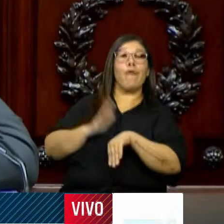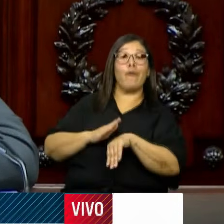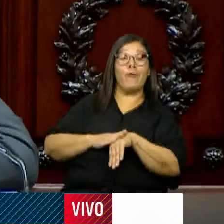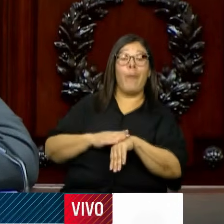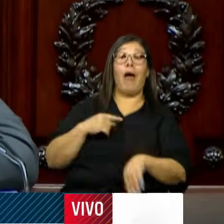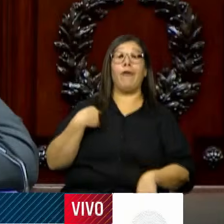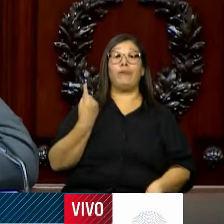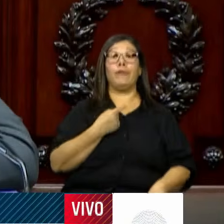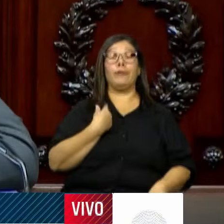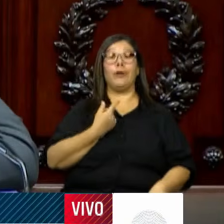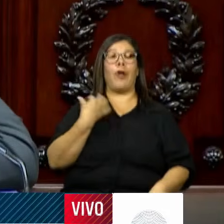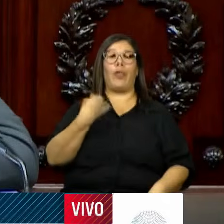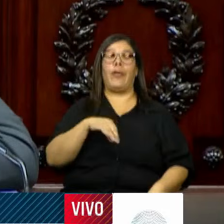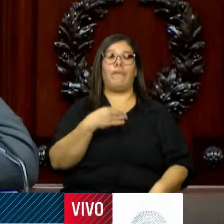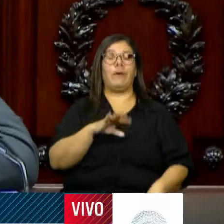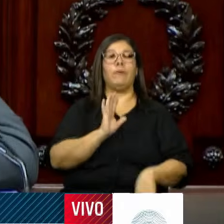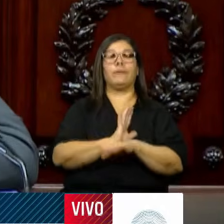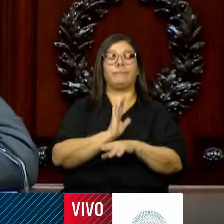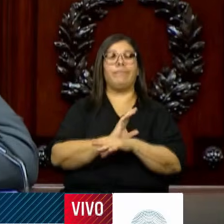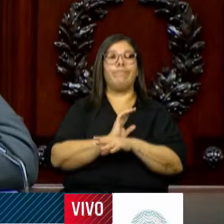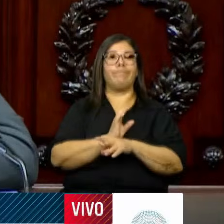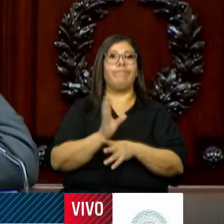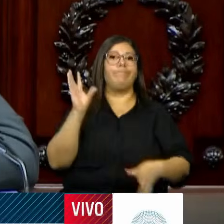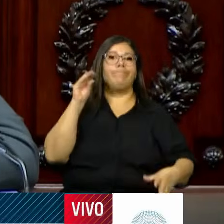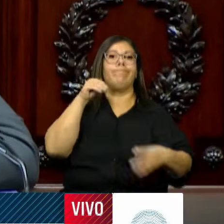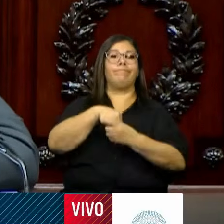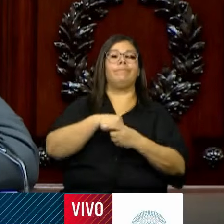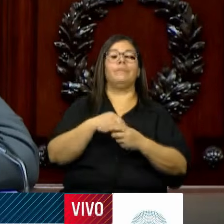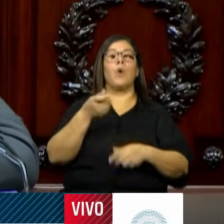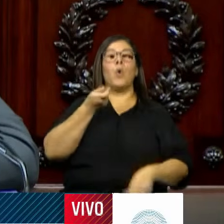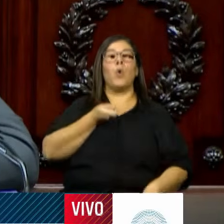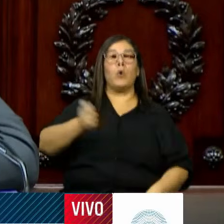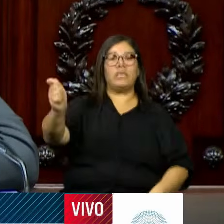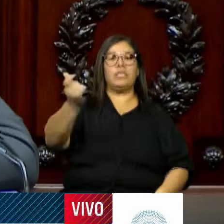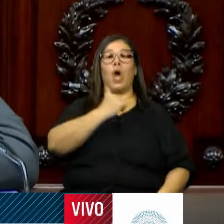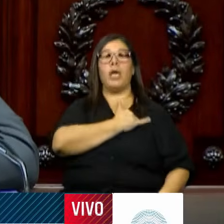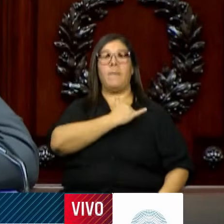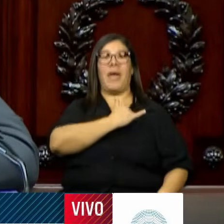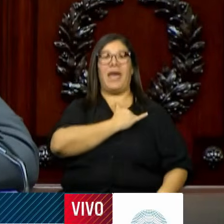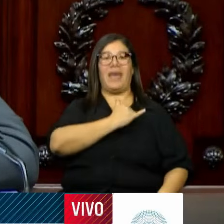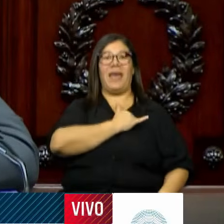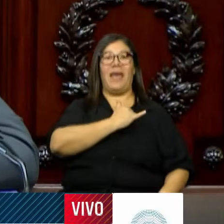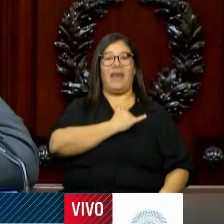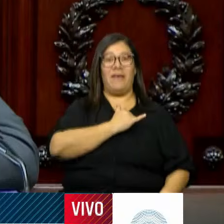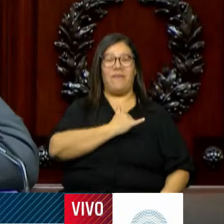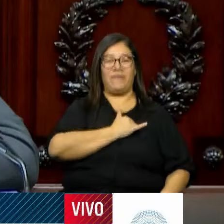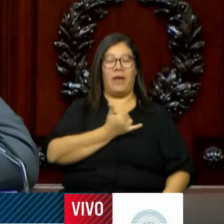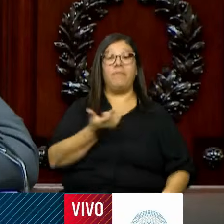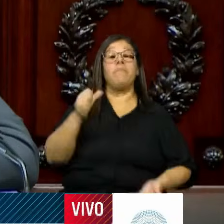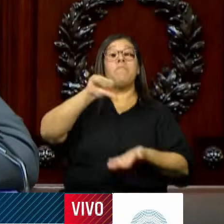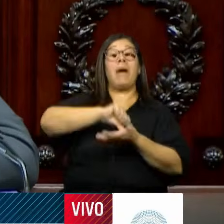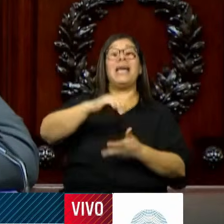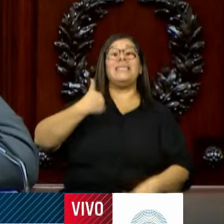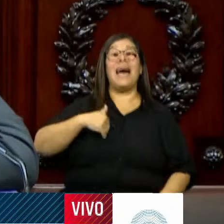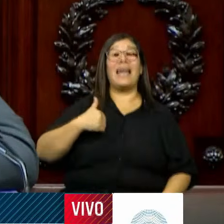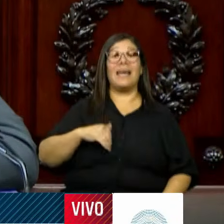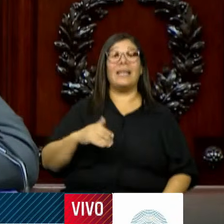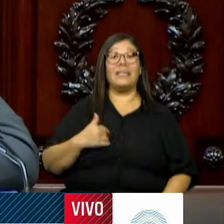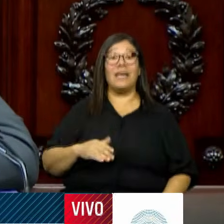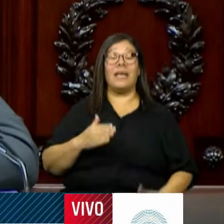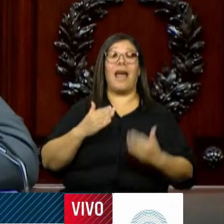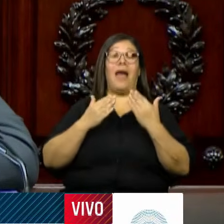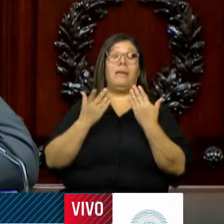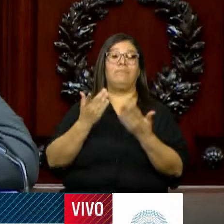por la expropiación de YPF. Fruto del trabajo de esta gestión, la República Argentina obtuvo un fallo